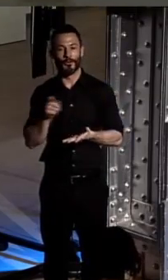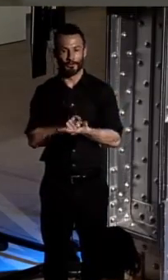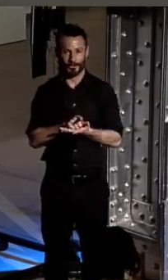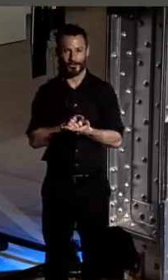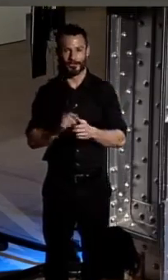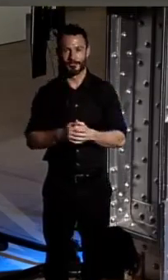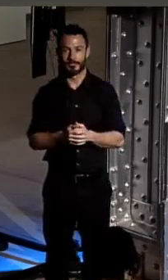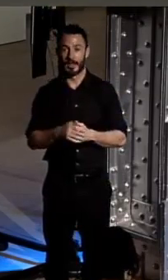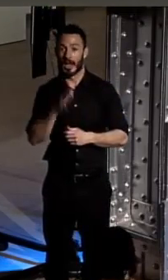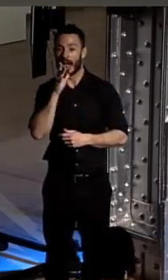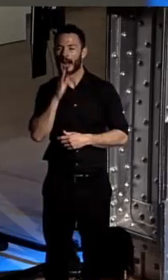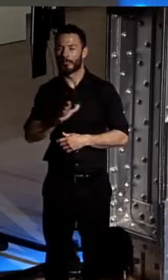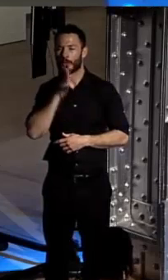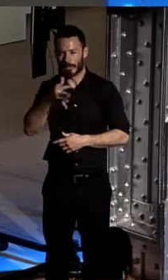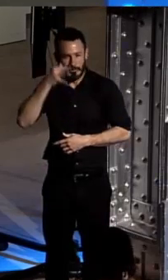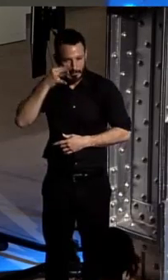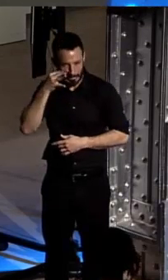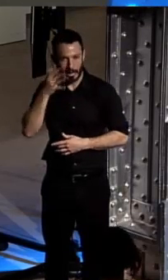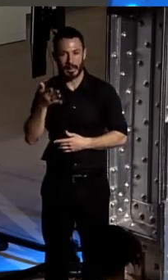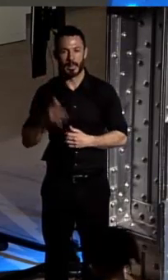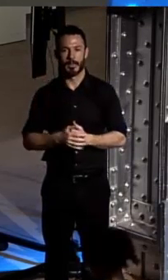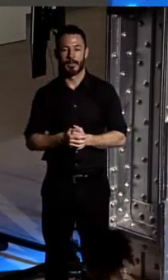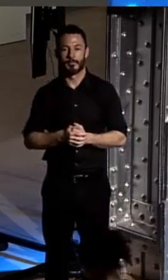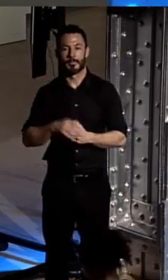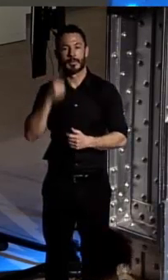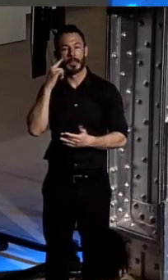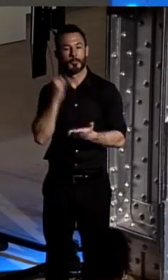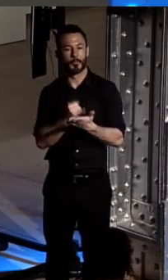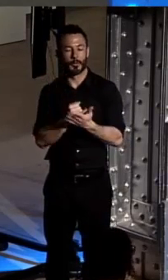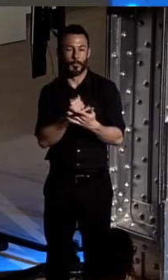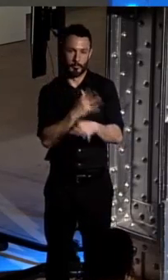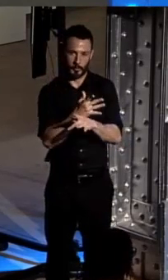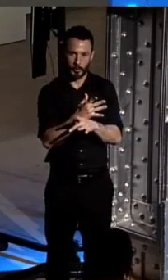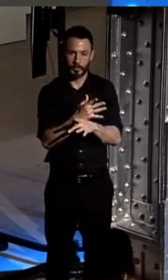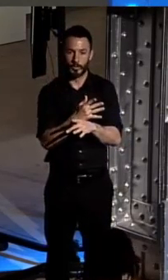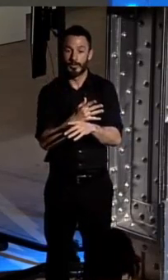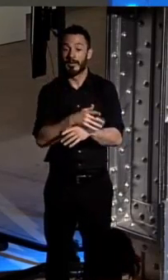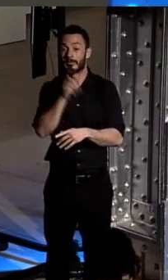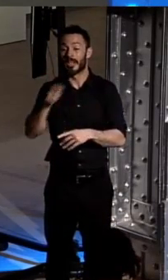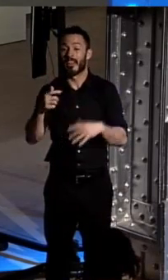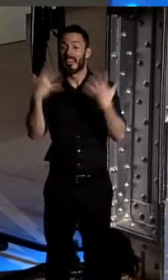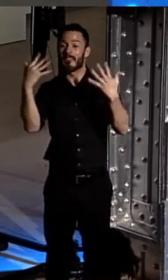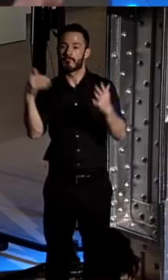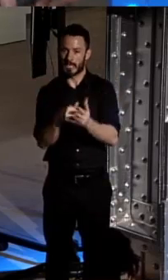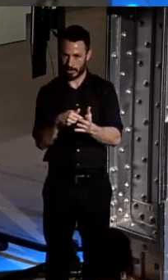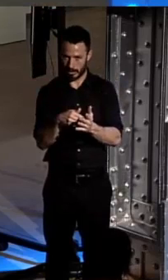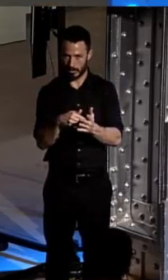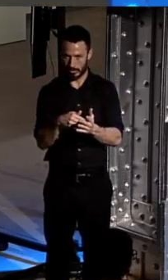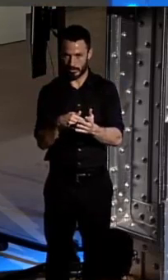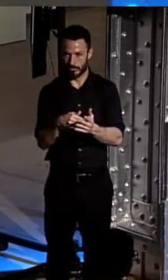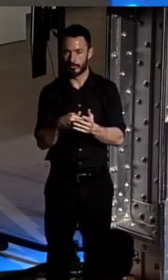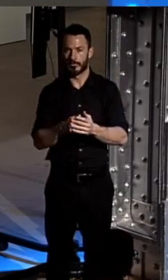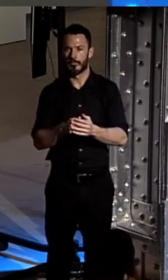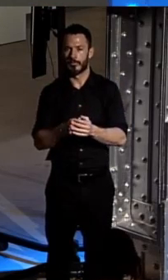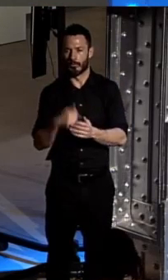Ahora, les voy a dar ahora la verdadera razón por la que hicimos esto. Este experimento nosotros lo hicimos, este juego que acabo de hacer lo hicimos con 10.000 personas, ahora son aquí 300, 10.000 personas.